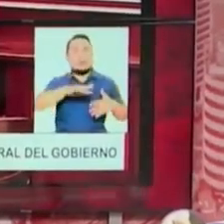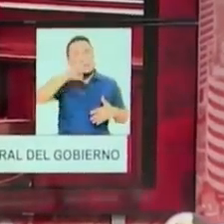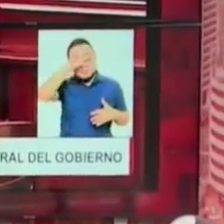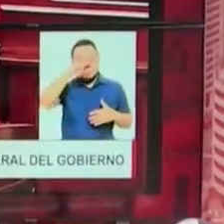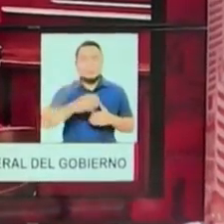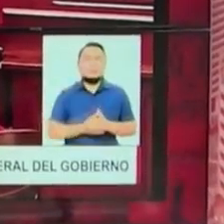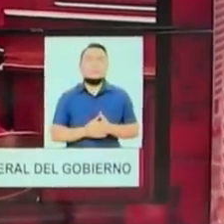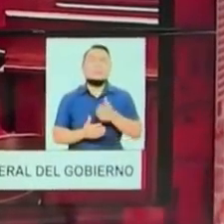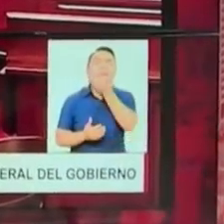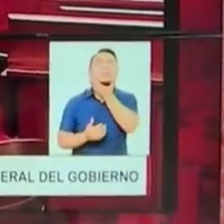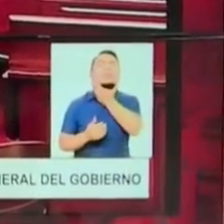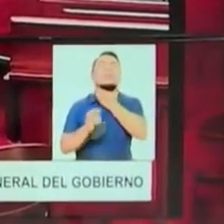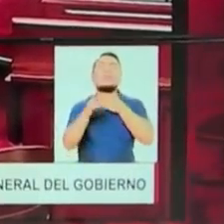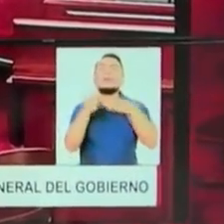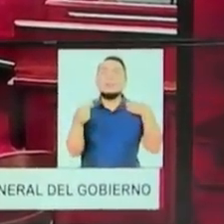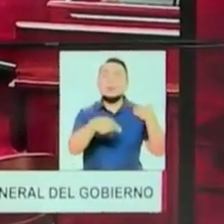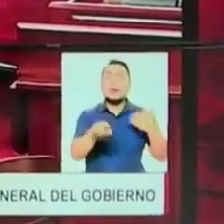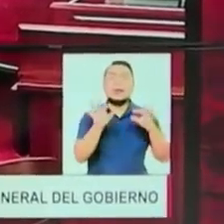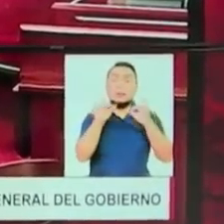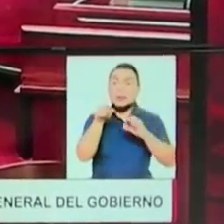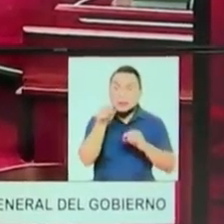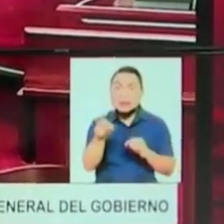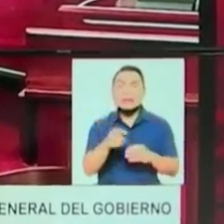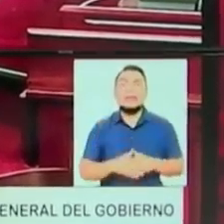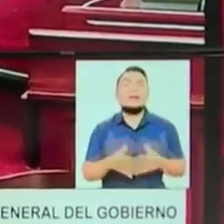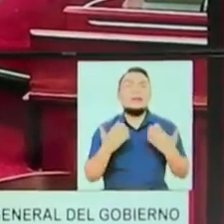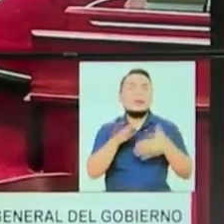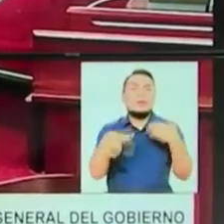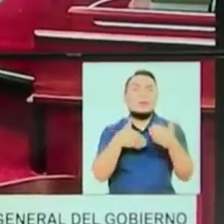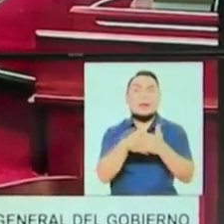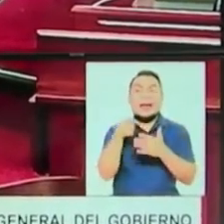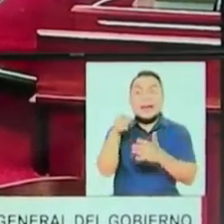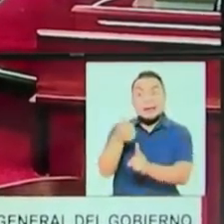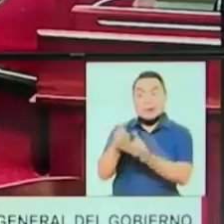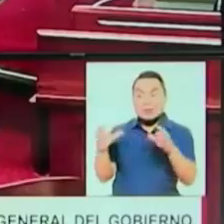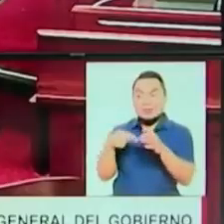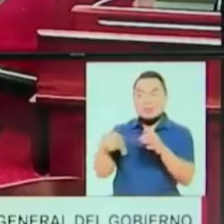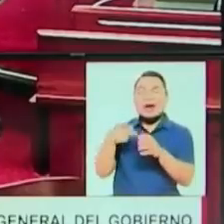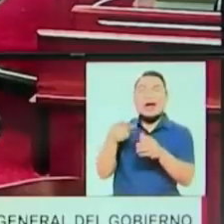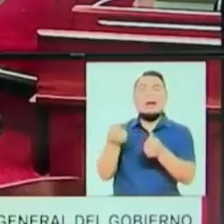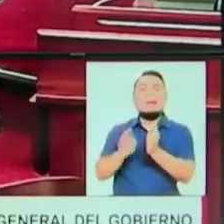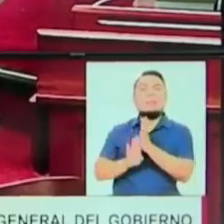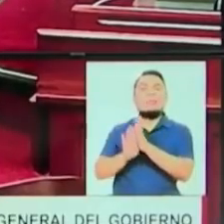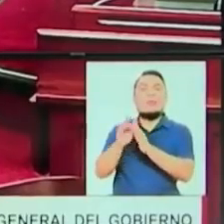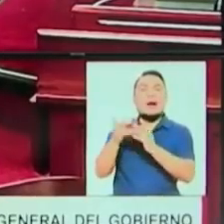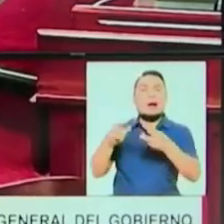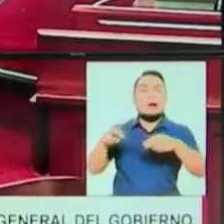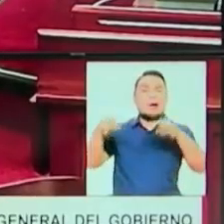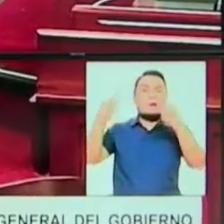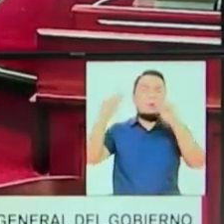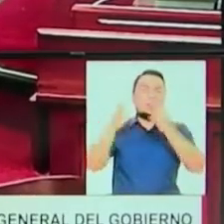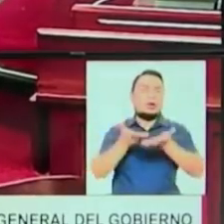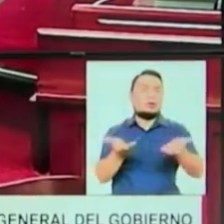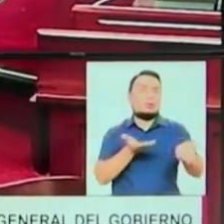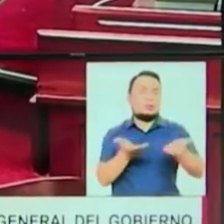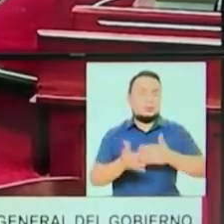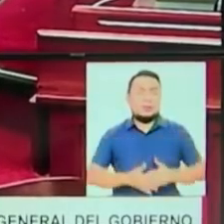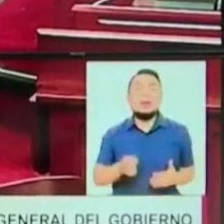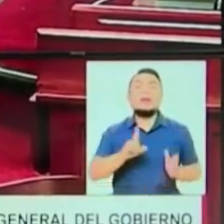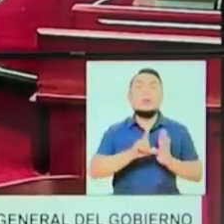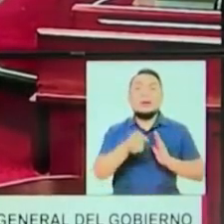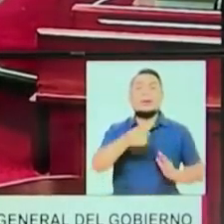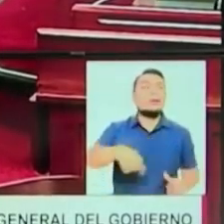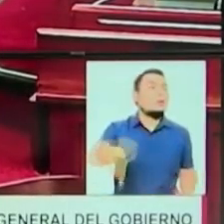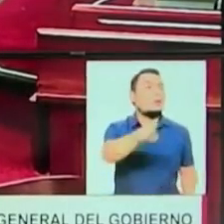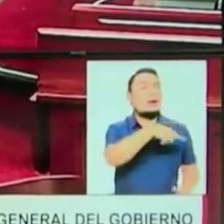Ya, eso es absolutamente contrario a lo que opina el presidente, y lo ha dicho varias veces, que hay que cambiar la Constitución. Es